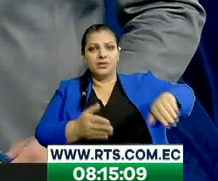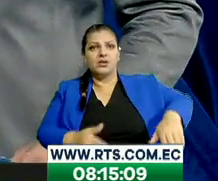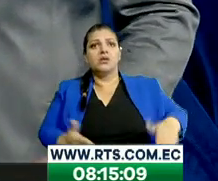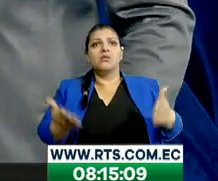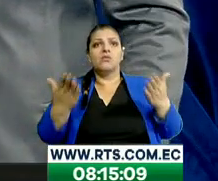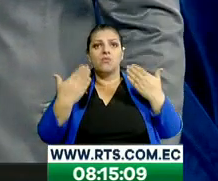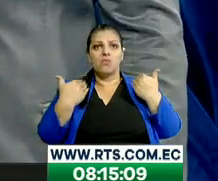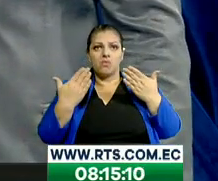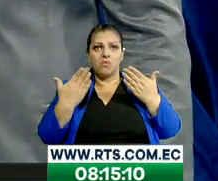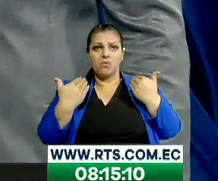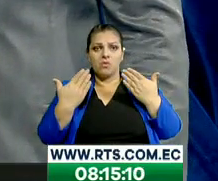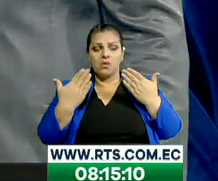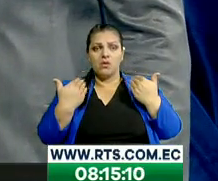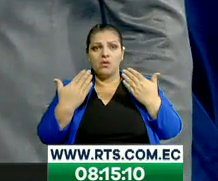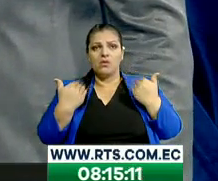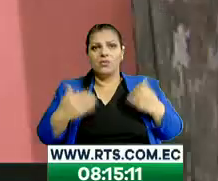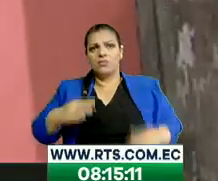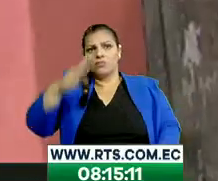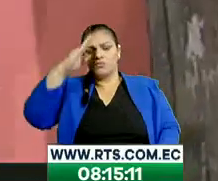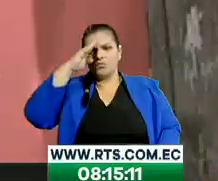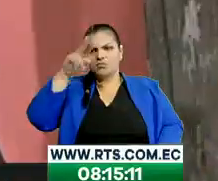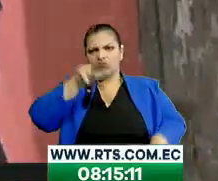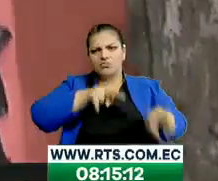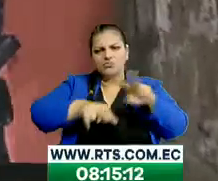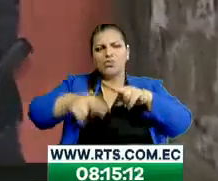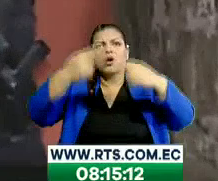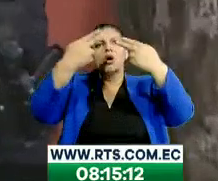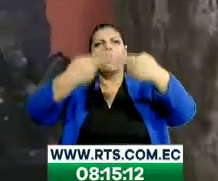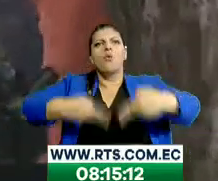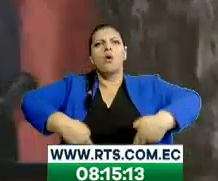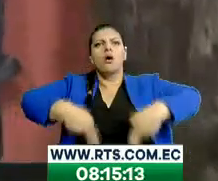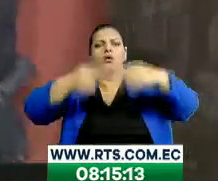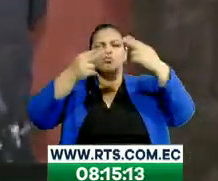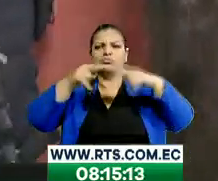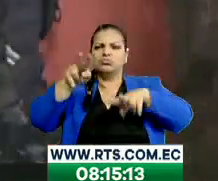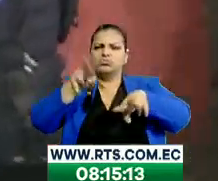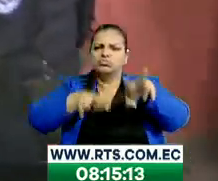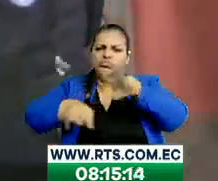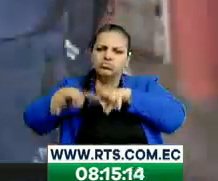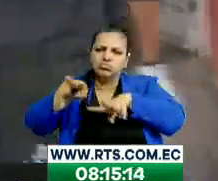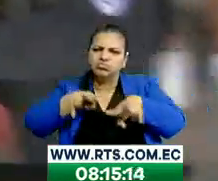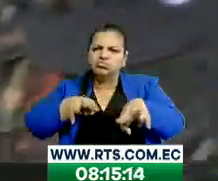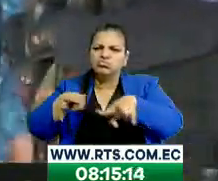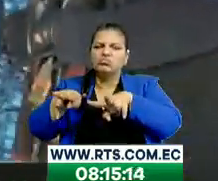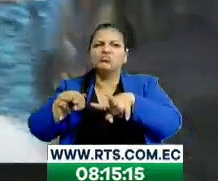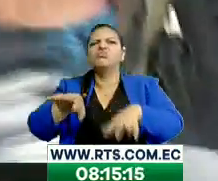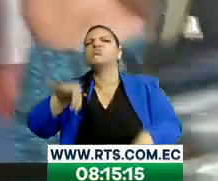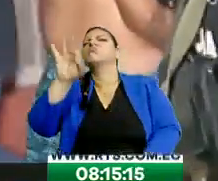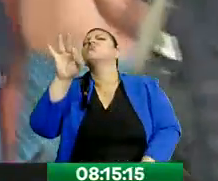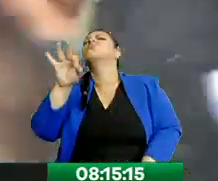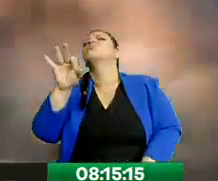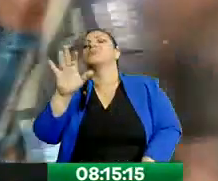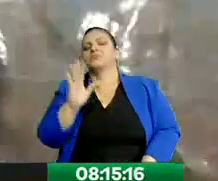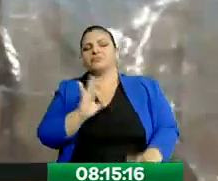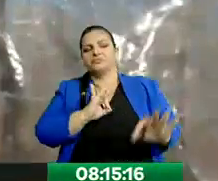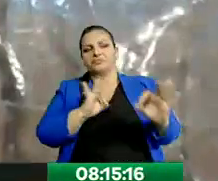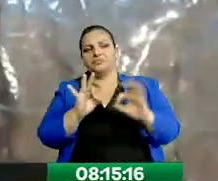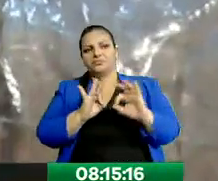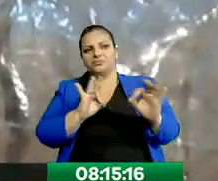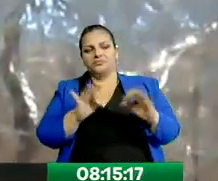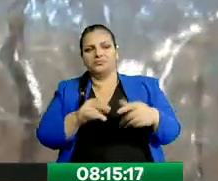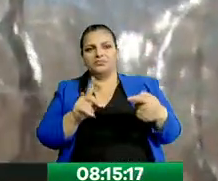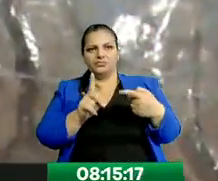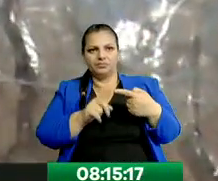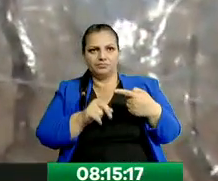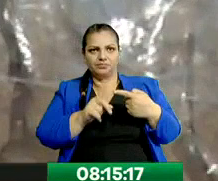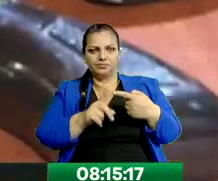Guayaquil. Vamos a ver la nota. 4 personas detenidas. Droga